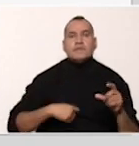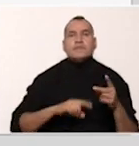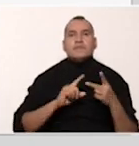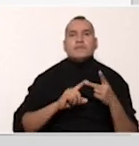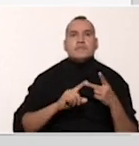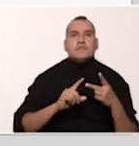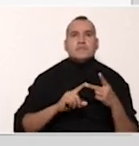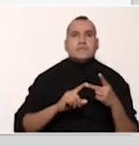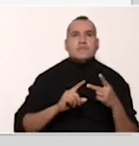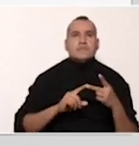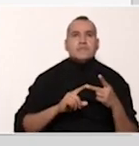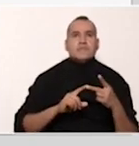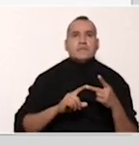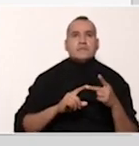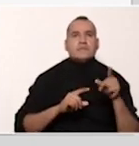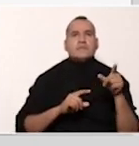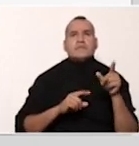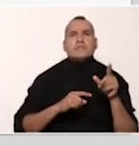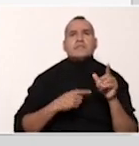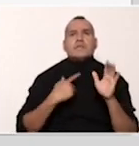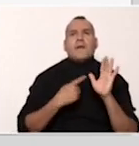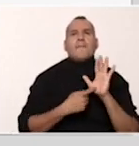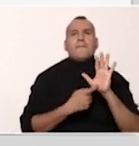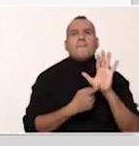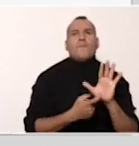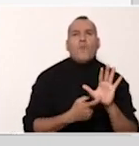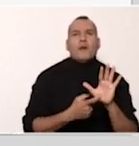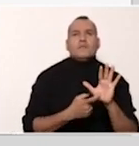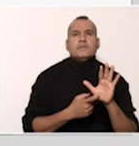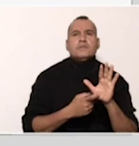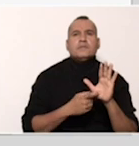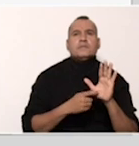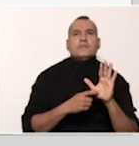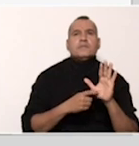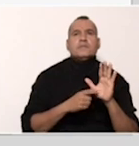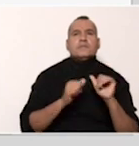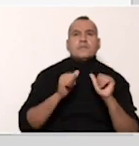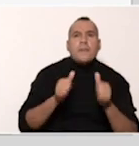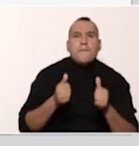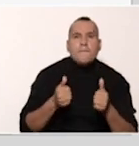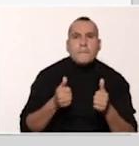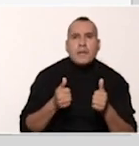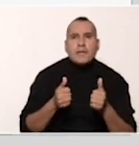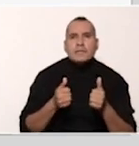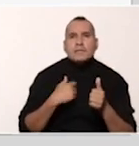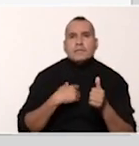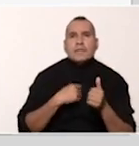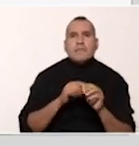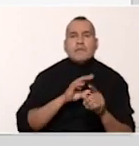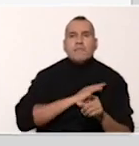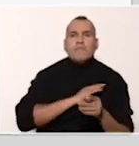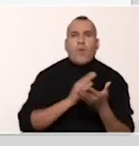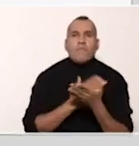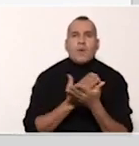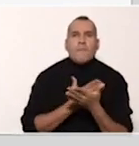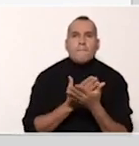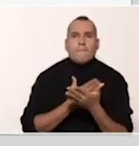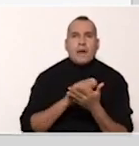las etiquetas head, que indica la cabecera de mi HTML o de mi página web en este